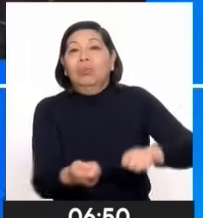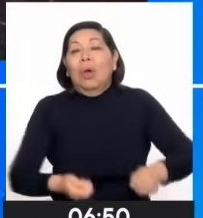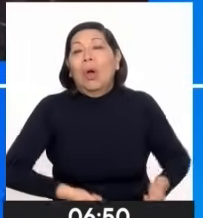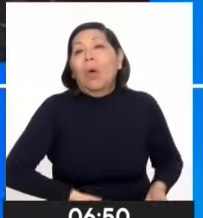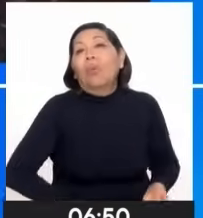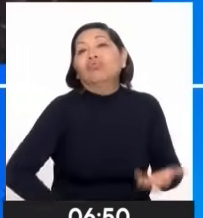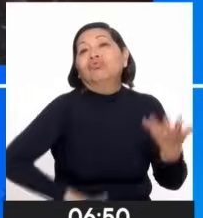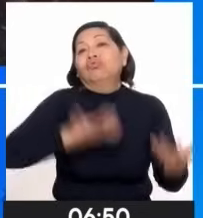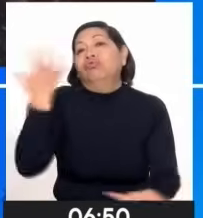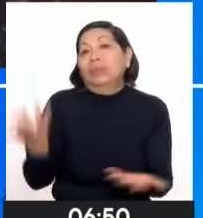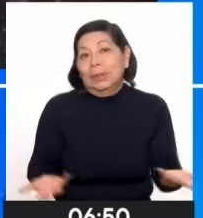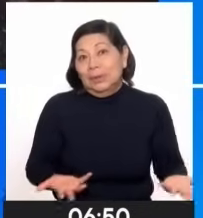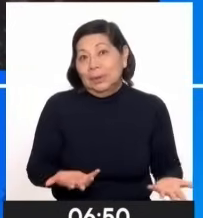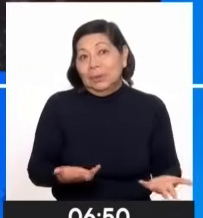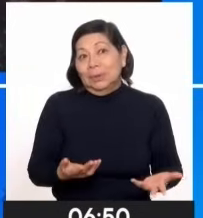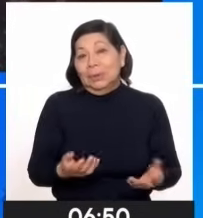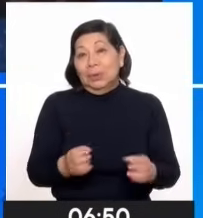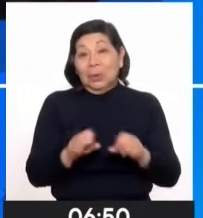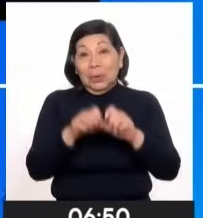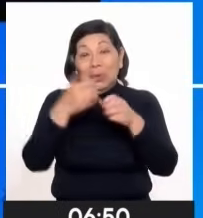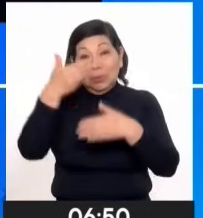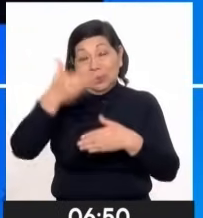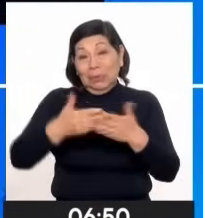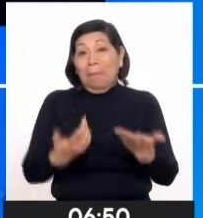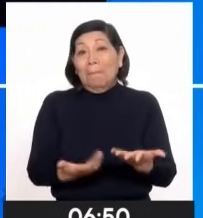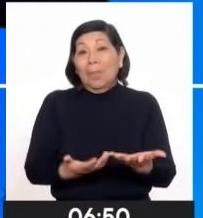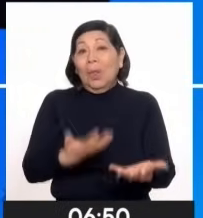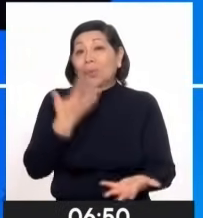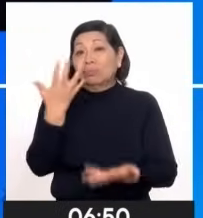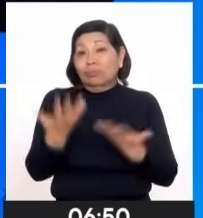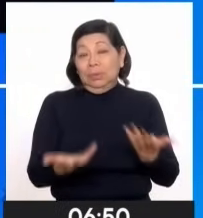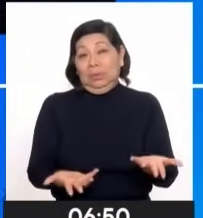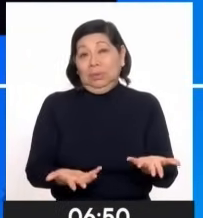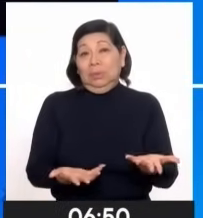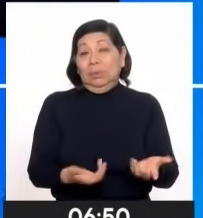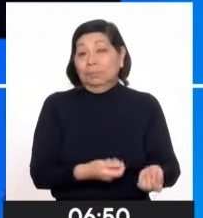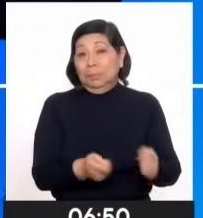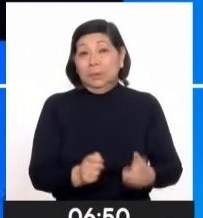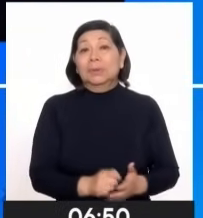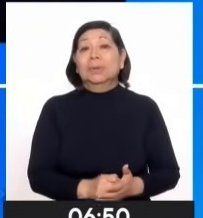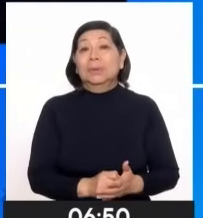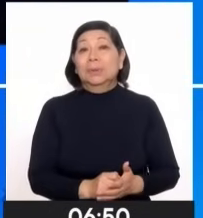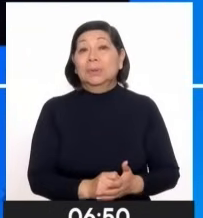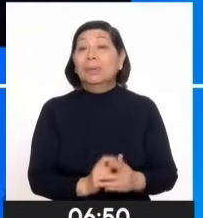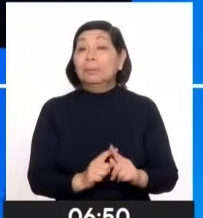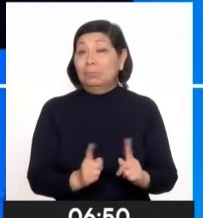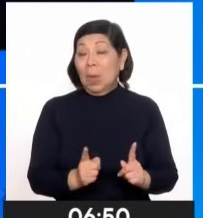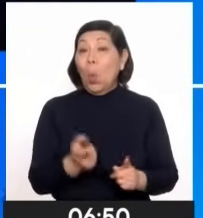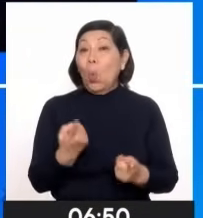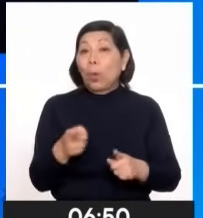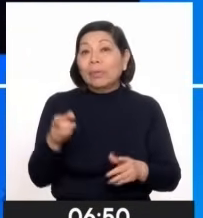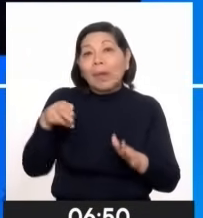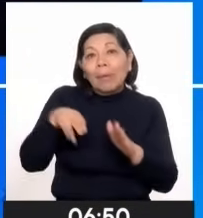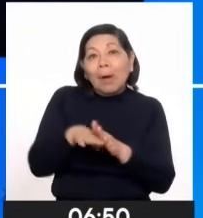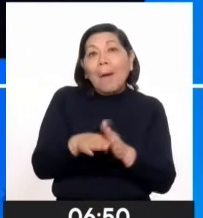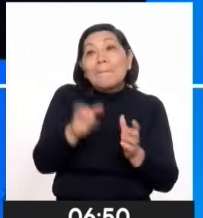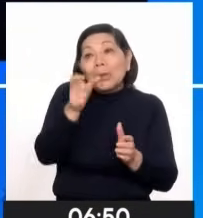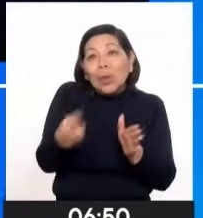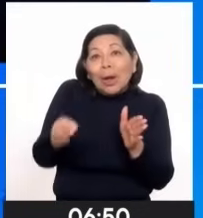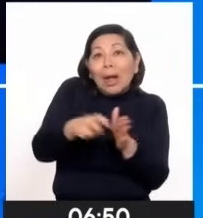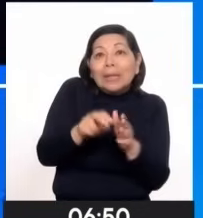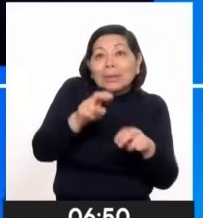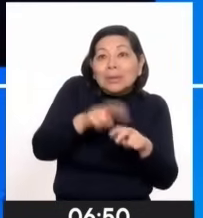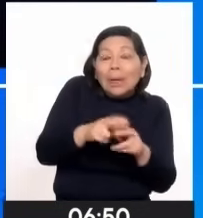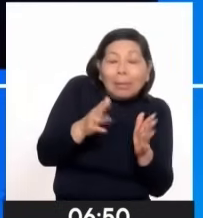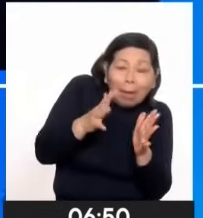el el vehículo como las Los Lunas estaban rotas comenzaron a esparcir este combustible dentro inclusive cuando las personas estaban dentro las